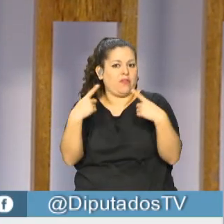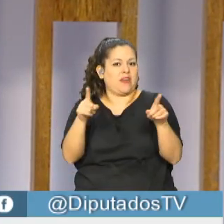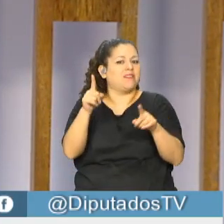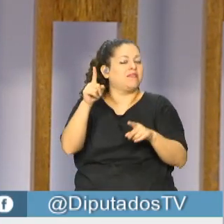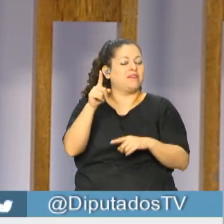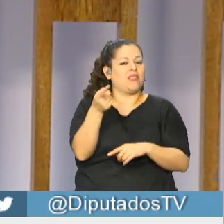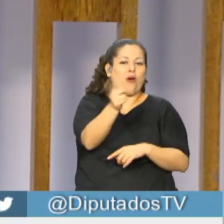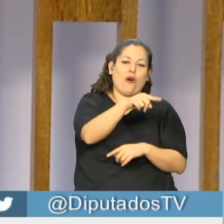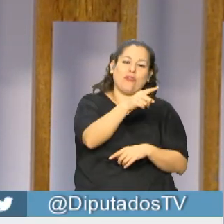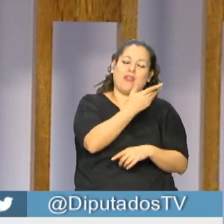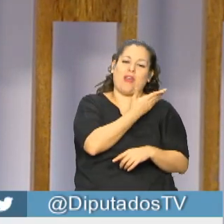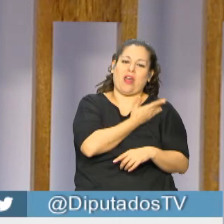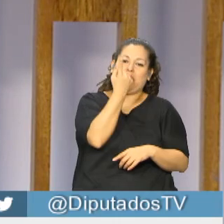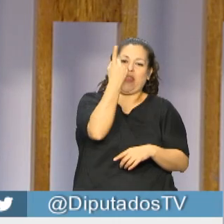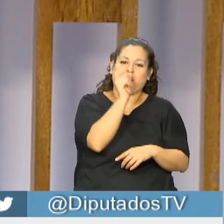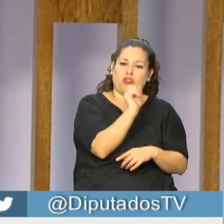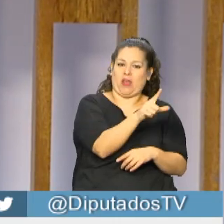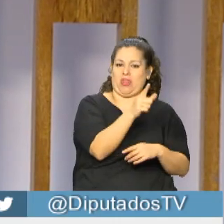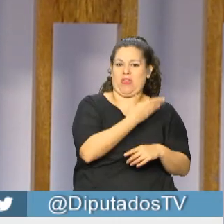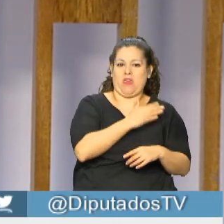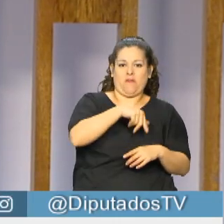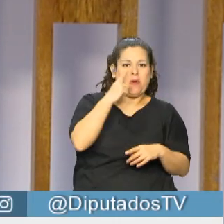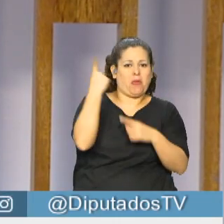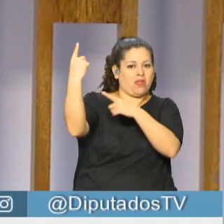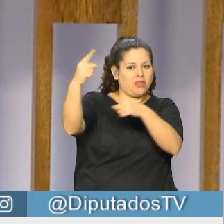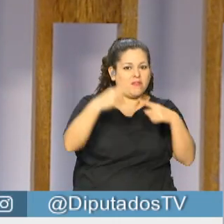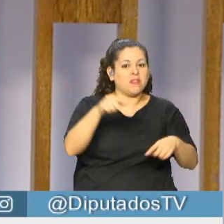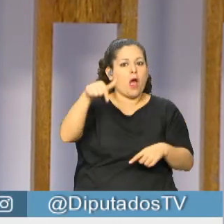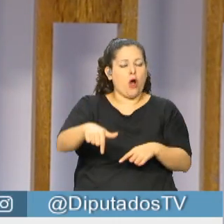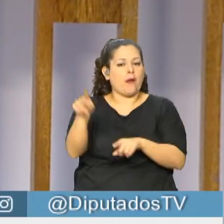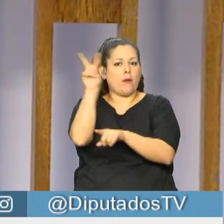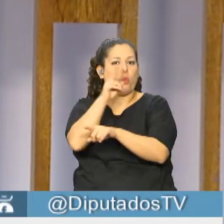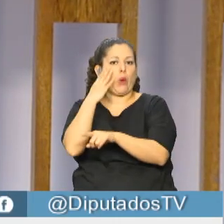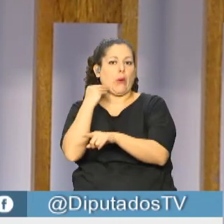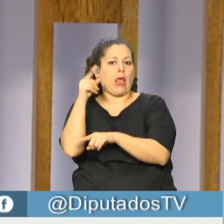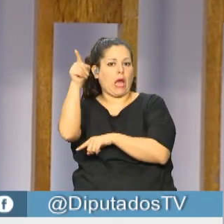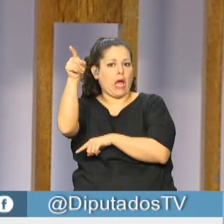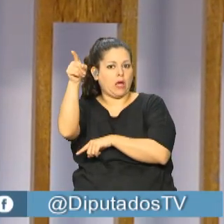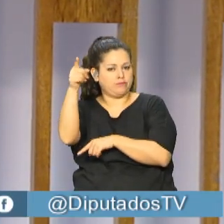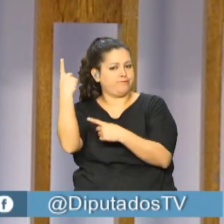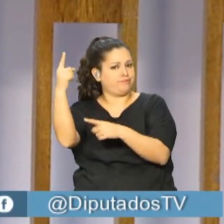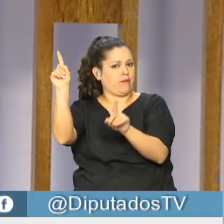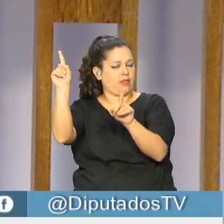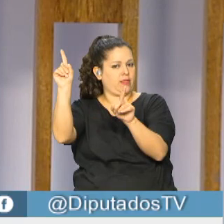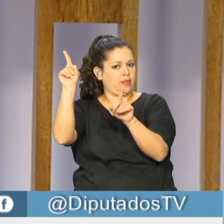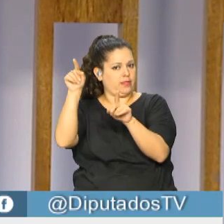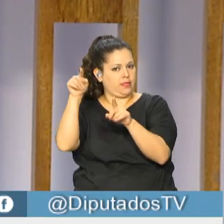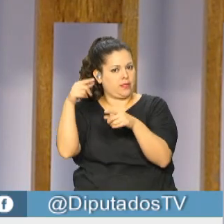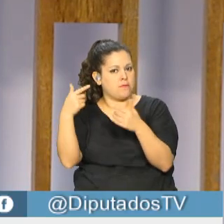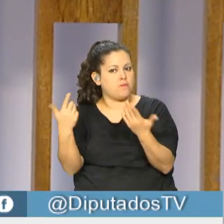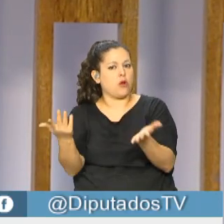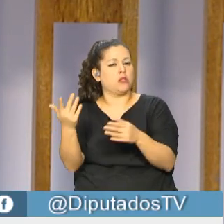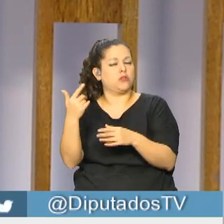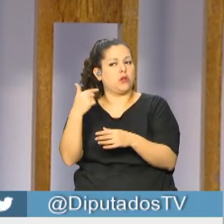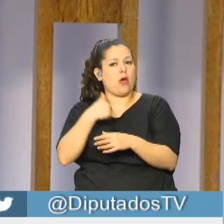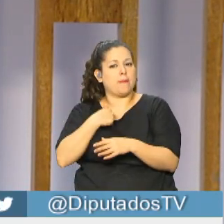una nueva directora que es belga. Ayer fue Lacunza al Fondo Monetario y le dijeron que vuelva el 24 de octubre. Entonces no me